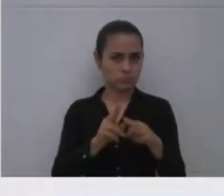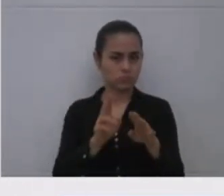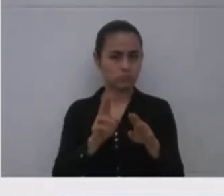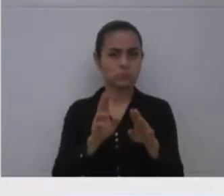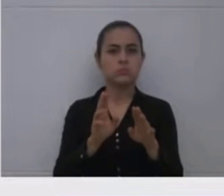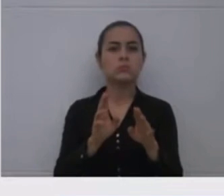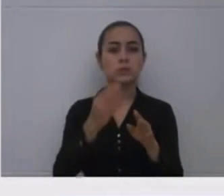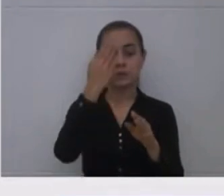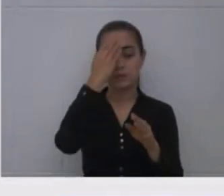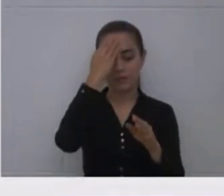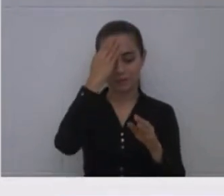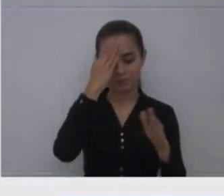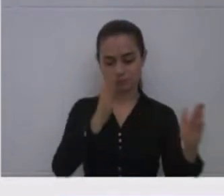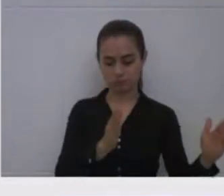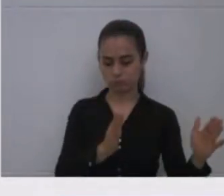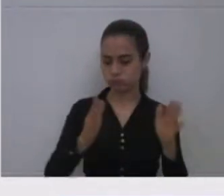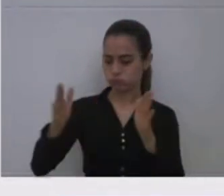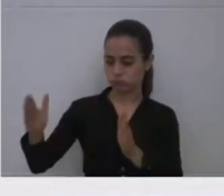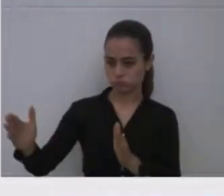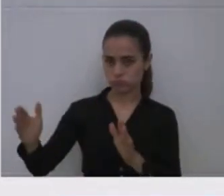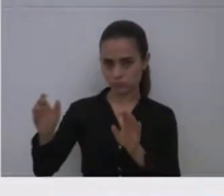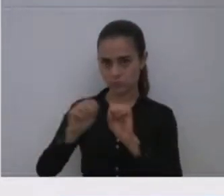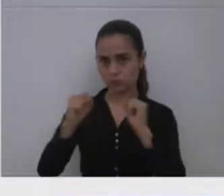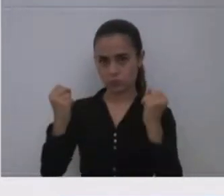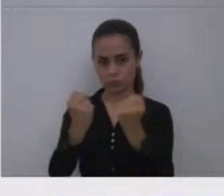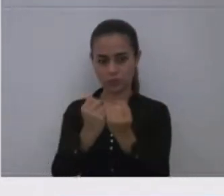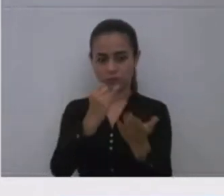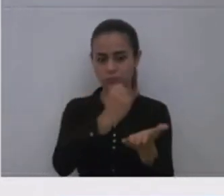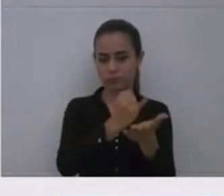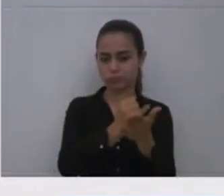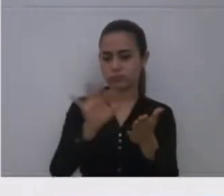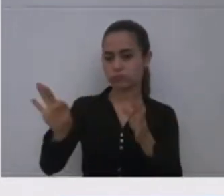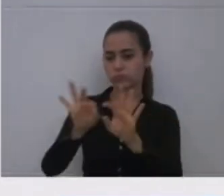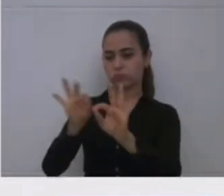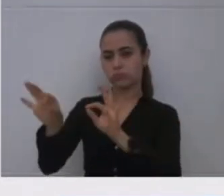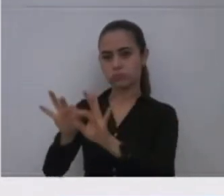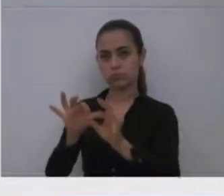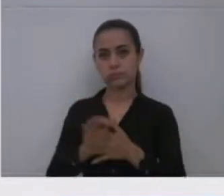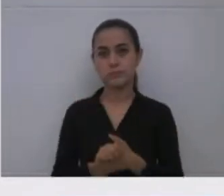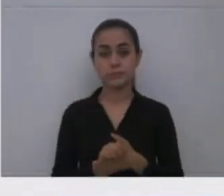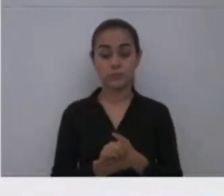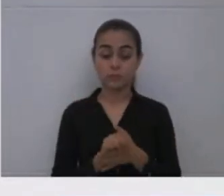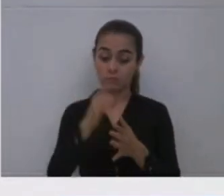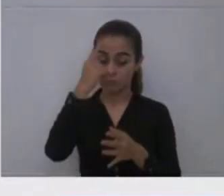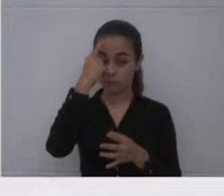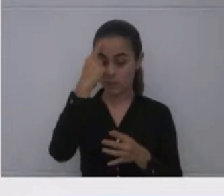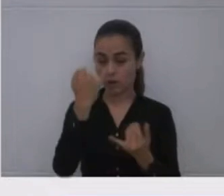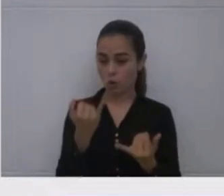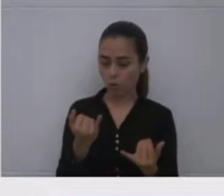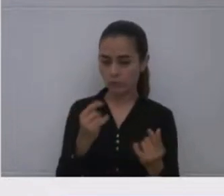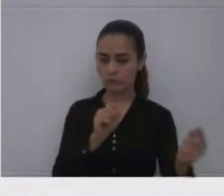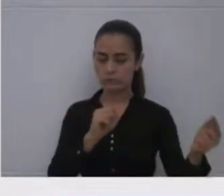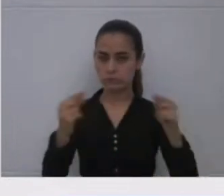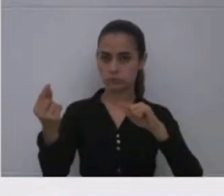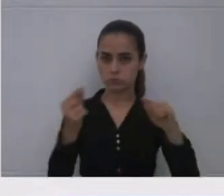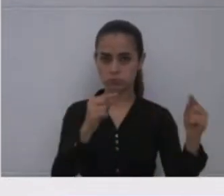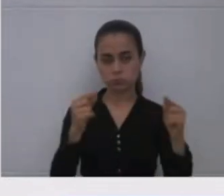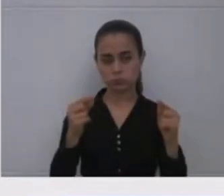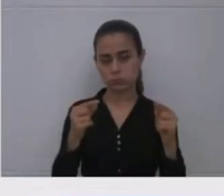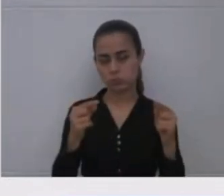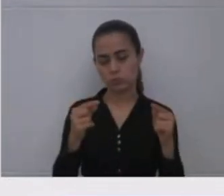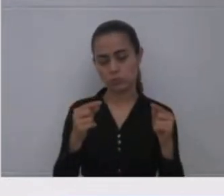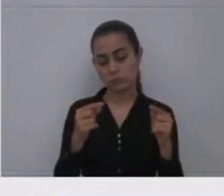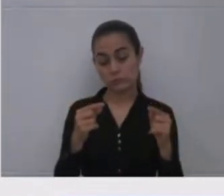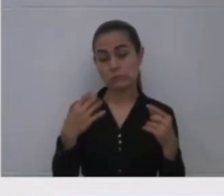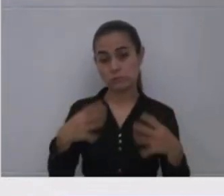nuestro periodo como concejales donde se elige una mesa directiva. Y no es una discusión menor. Yo quiero comenzar